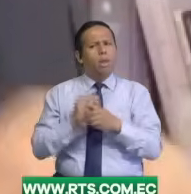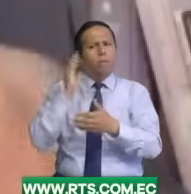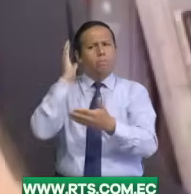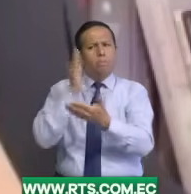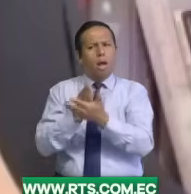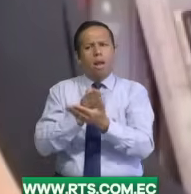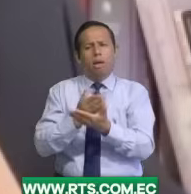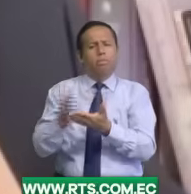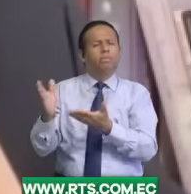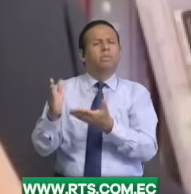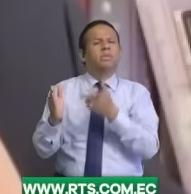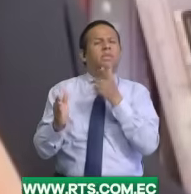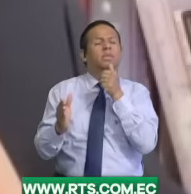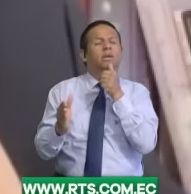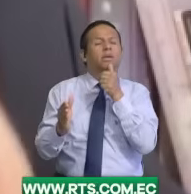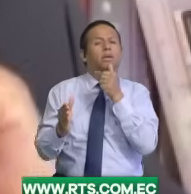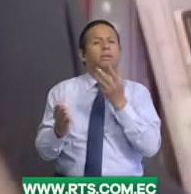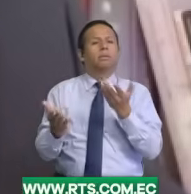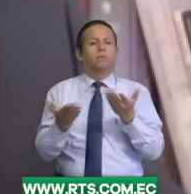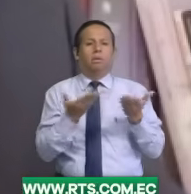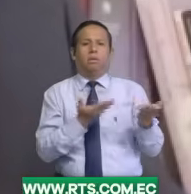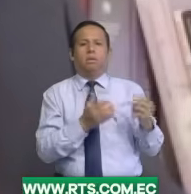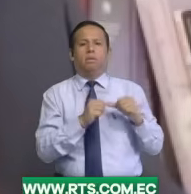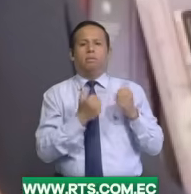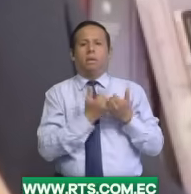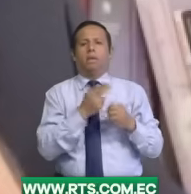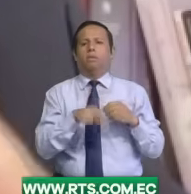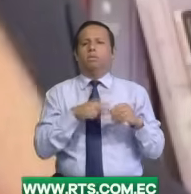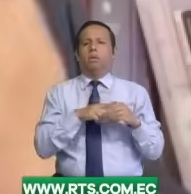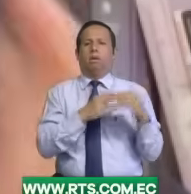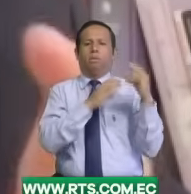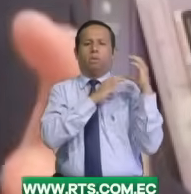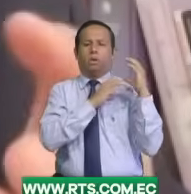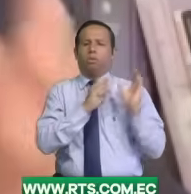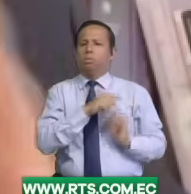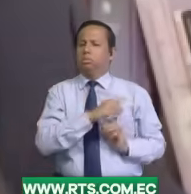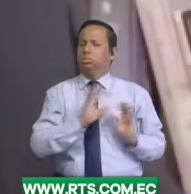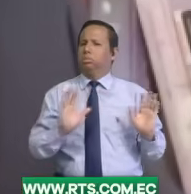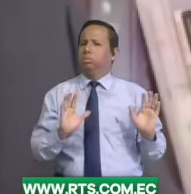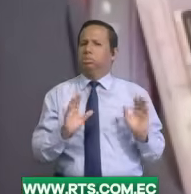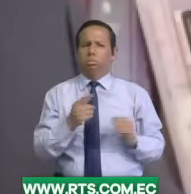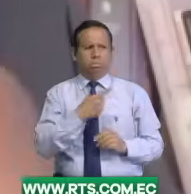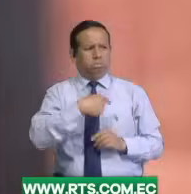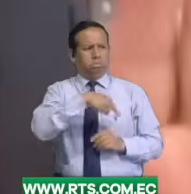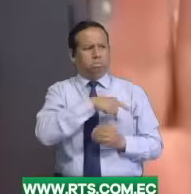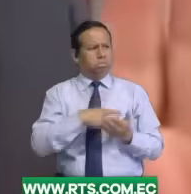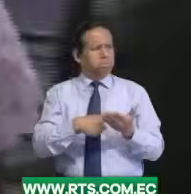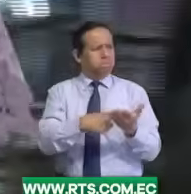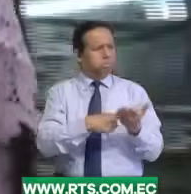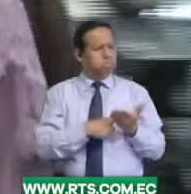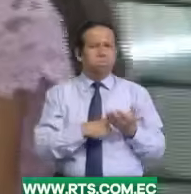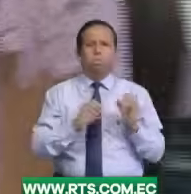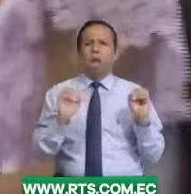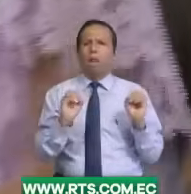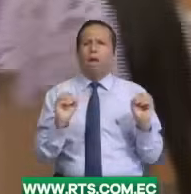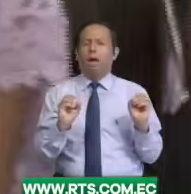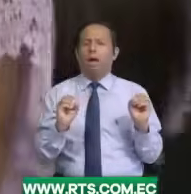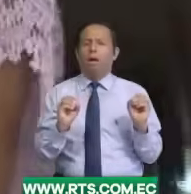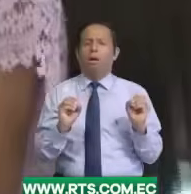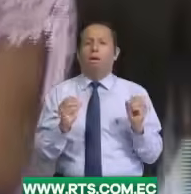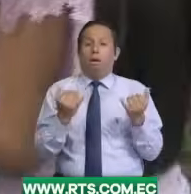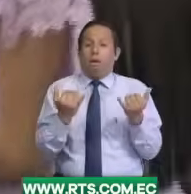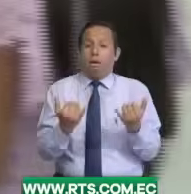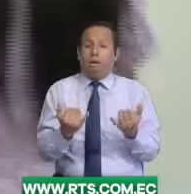la vicepresidenta de la República es la Asamblea Nacional. Y hasta donde yo conozco, la Asamblea no ha tratado ese tema. Ante este malestar,